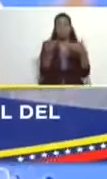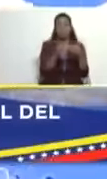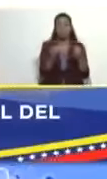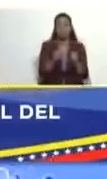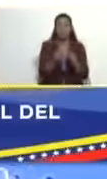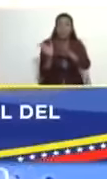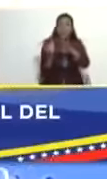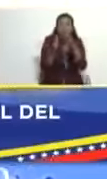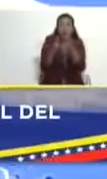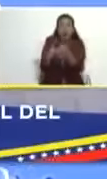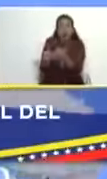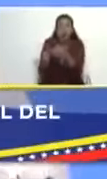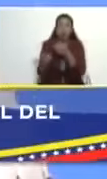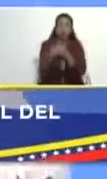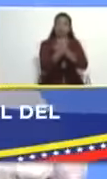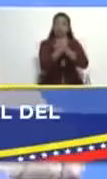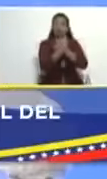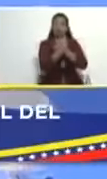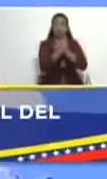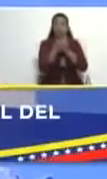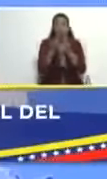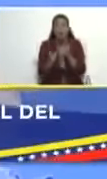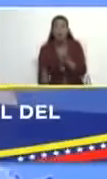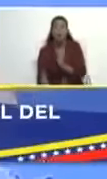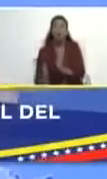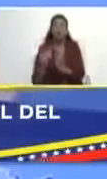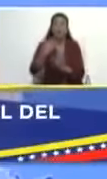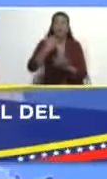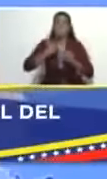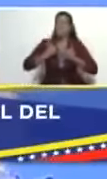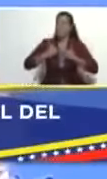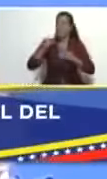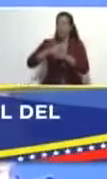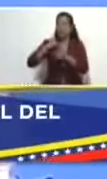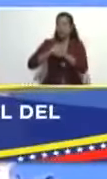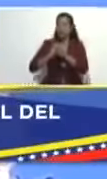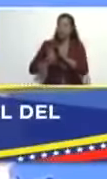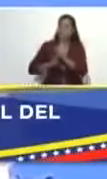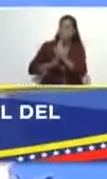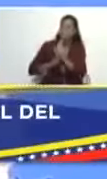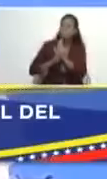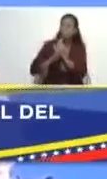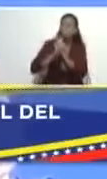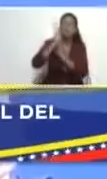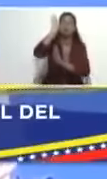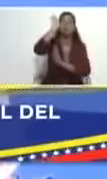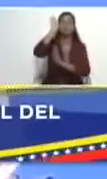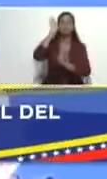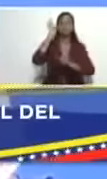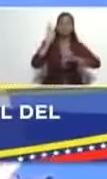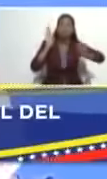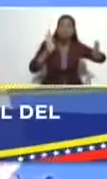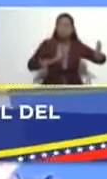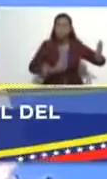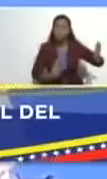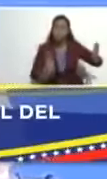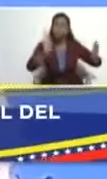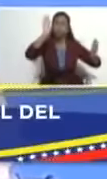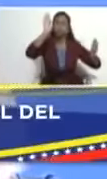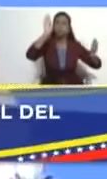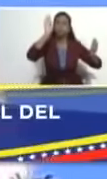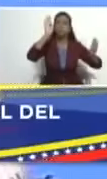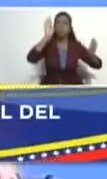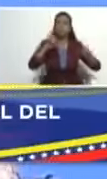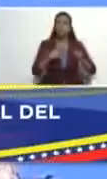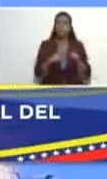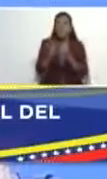Por un lado nos meten un misil, pero por otro con trabajo propio, como debe ser. Rum, venga para acá, papá.